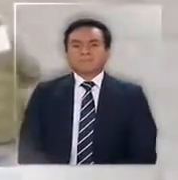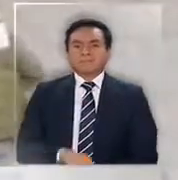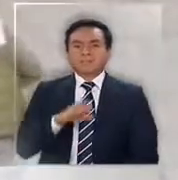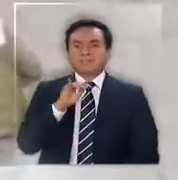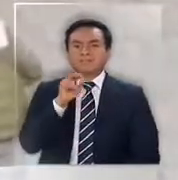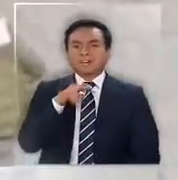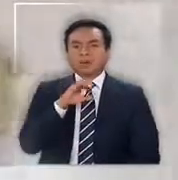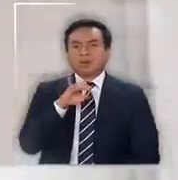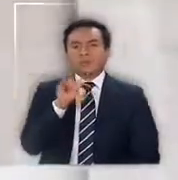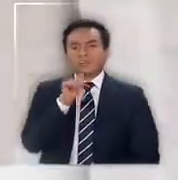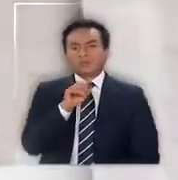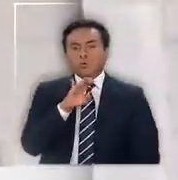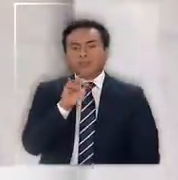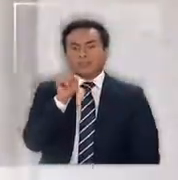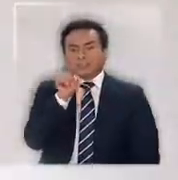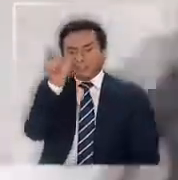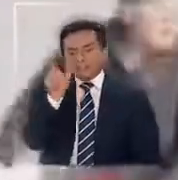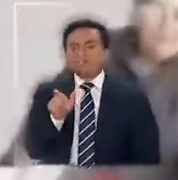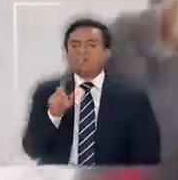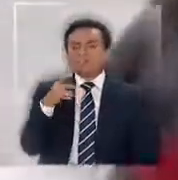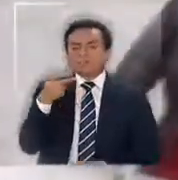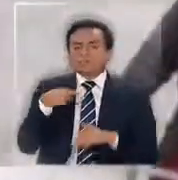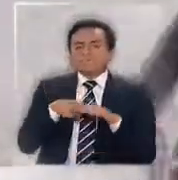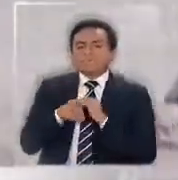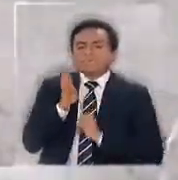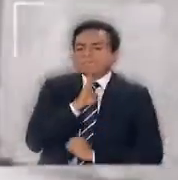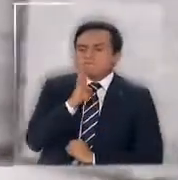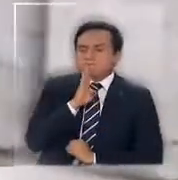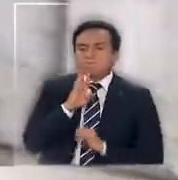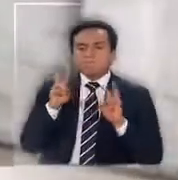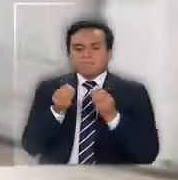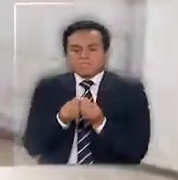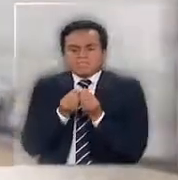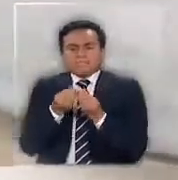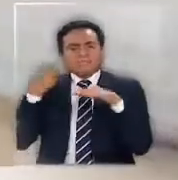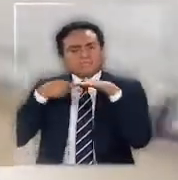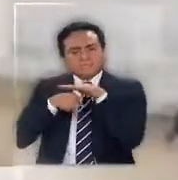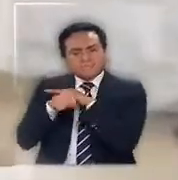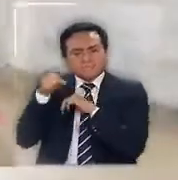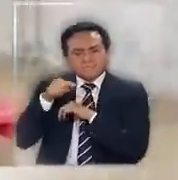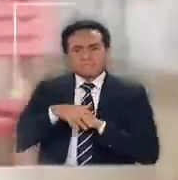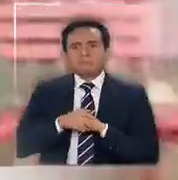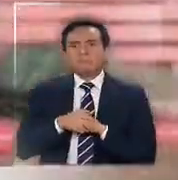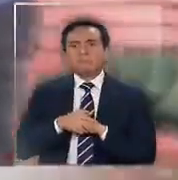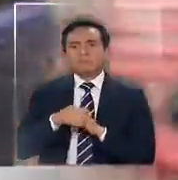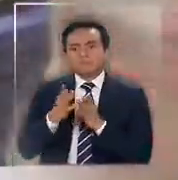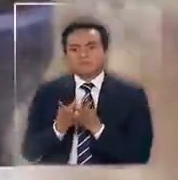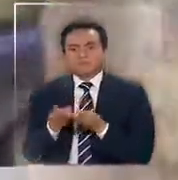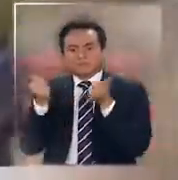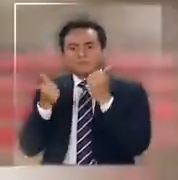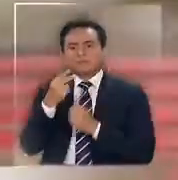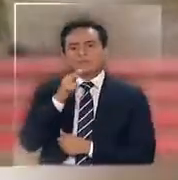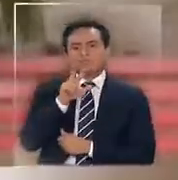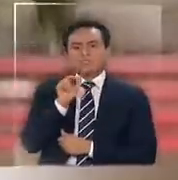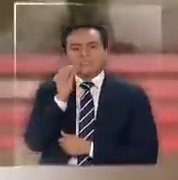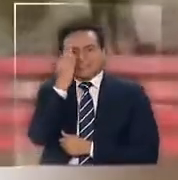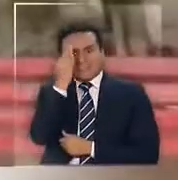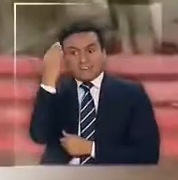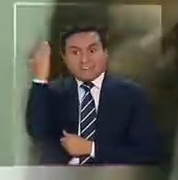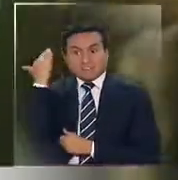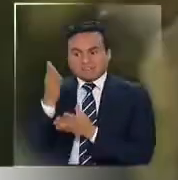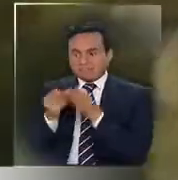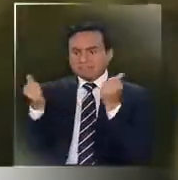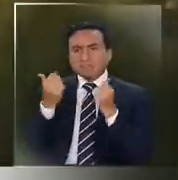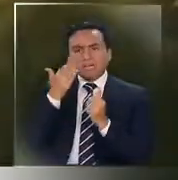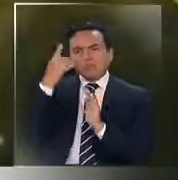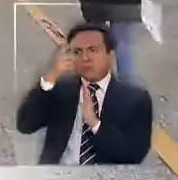Cristian Cuevas era uno de los que se camuflaba en las aglomeraciones de pasajeros. Prófugo hace 280 días, durante